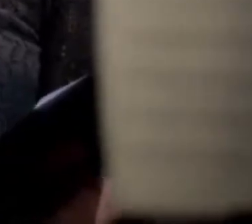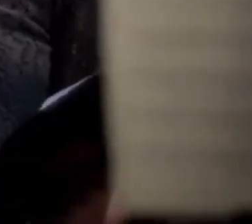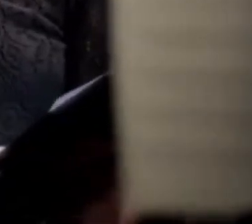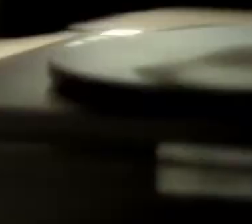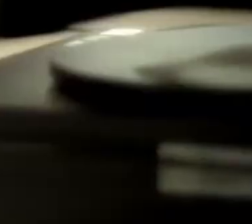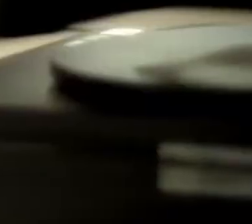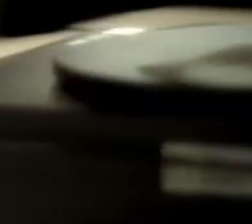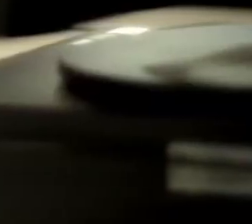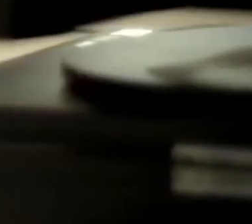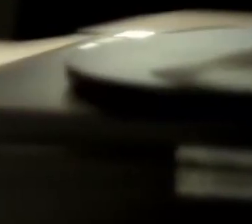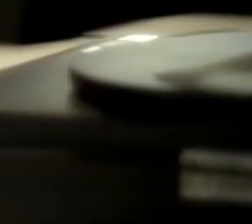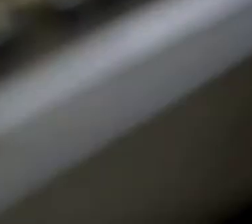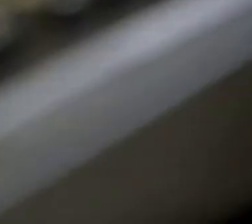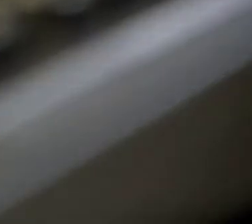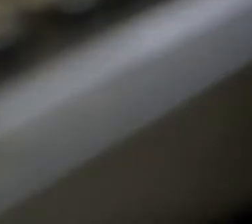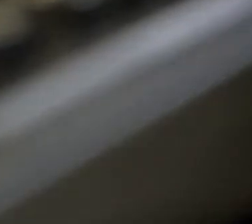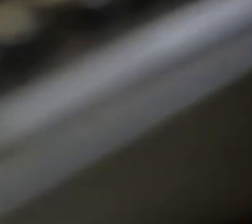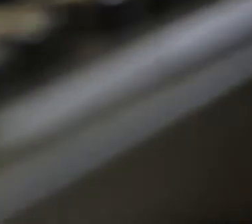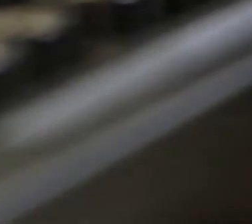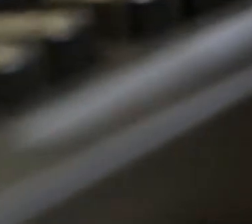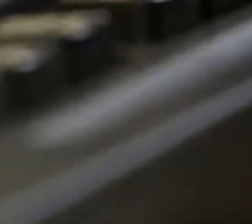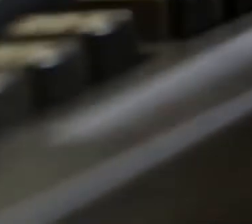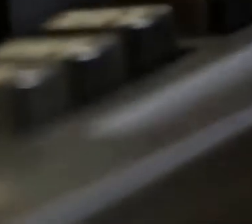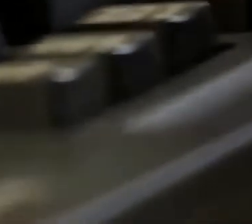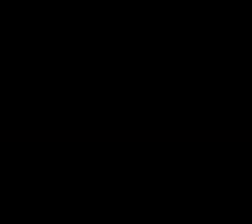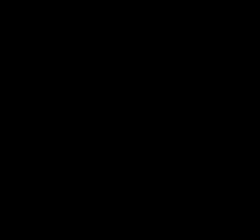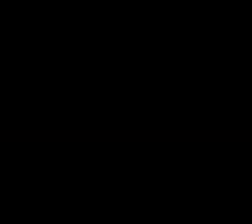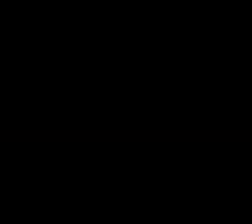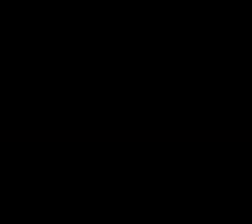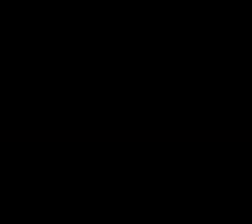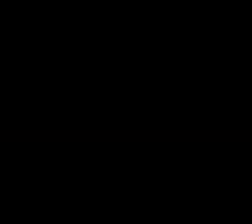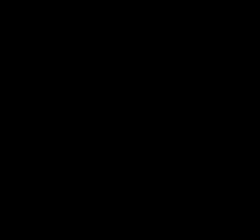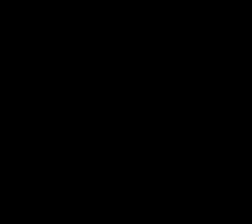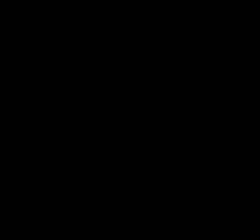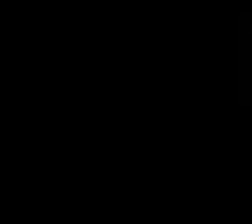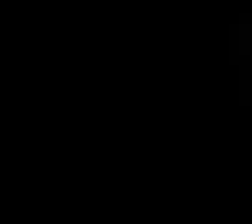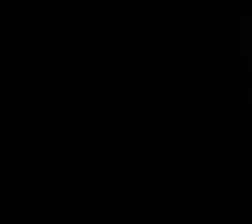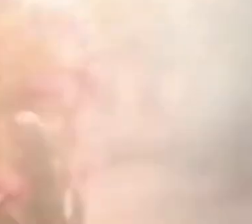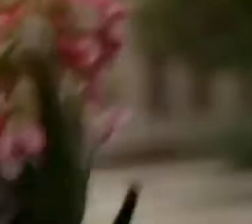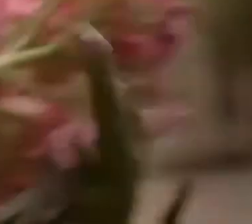pueden recibir de manera simultánea. Es lo que se llama compatibilidad.